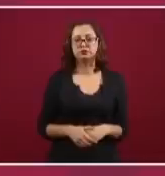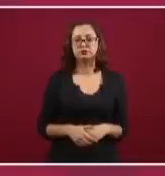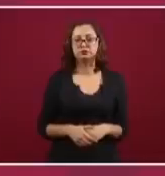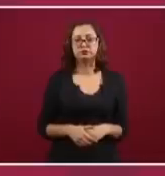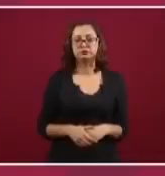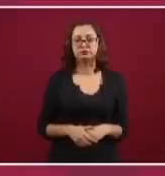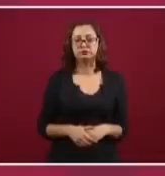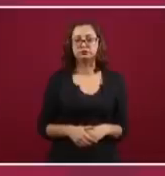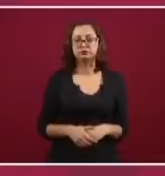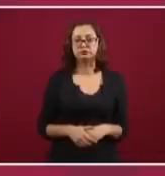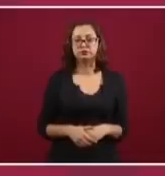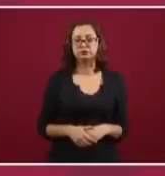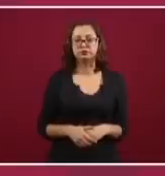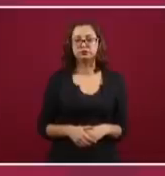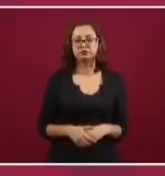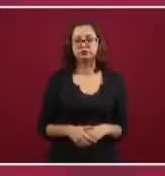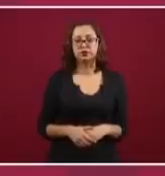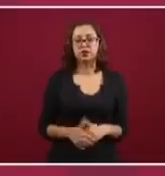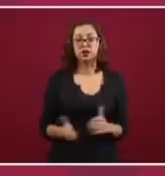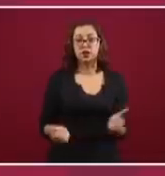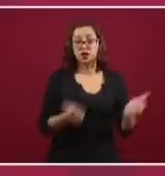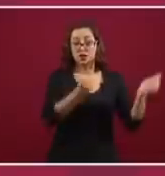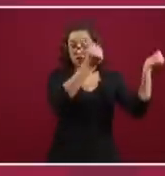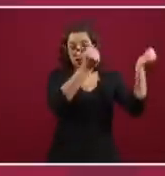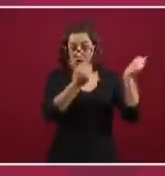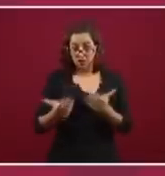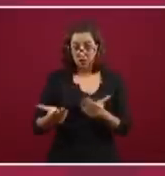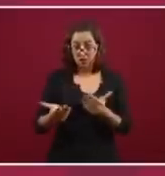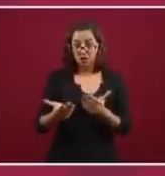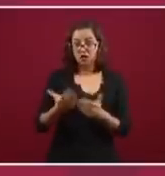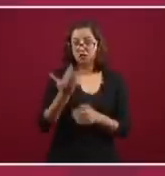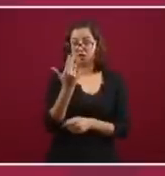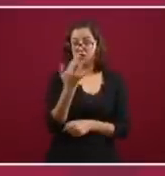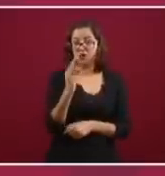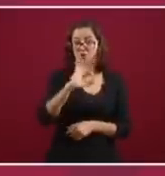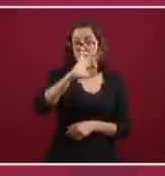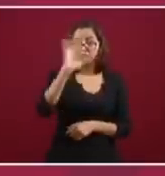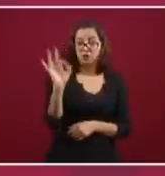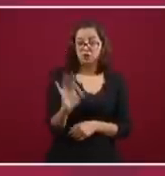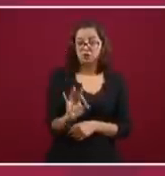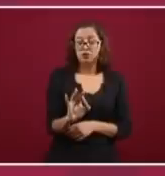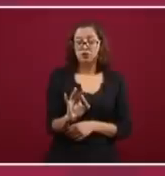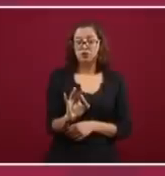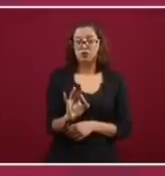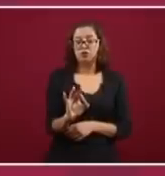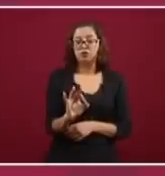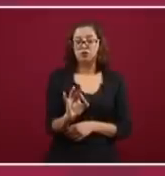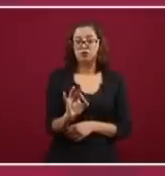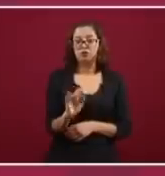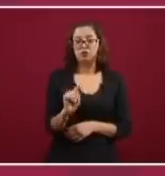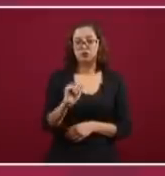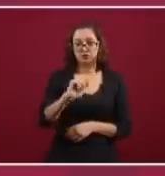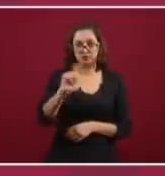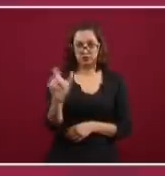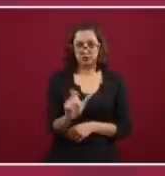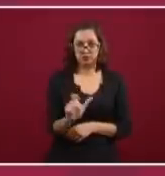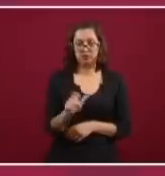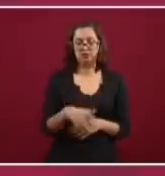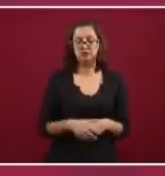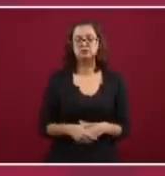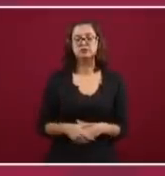mitad de lo que entra de contrabando de Estados Unidos proviene de Texas.